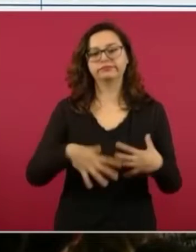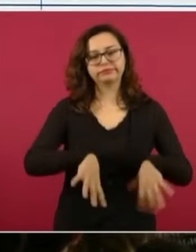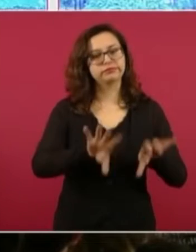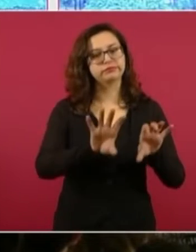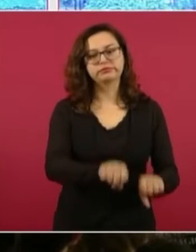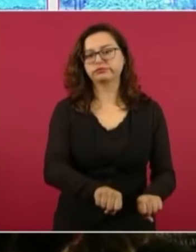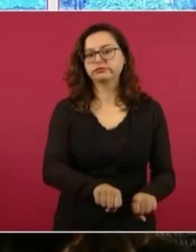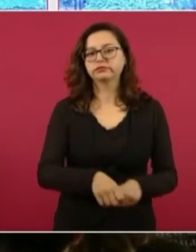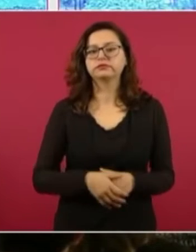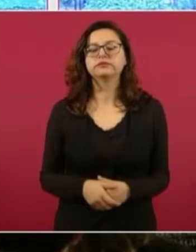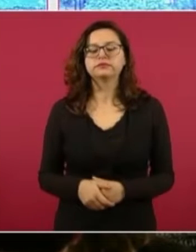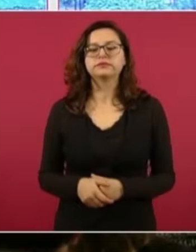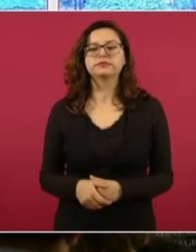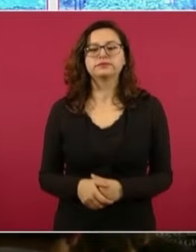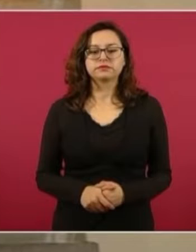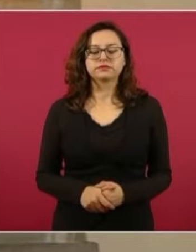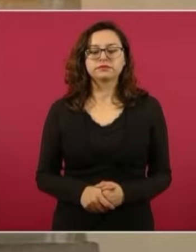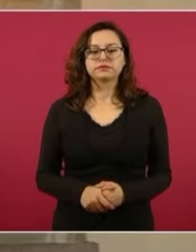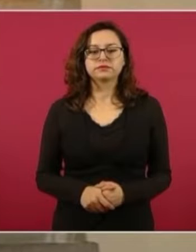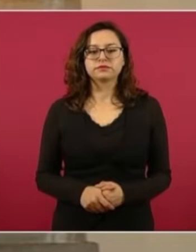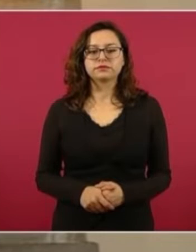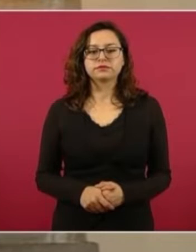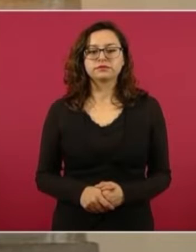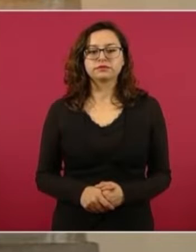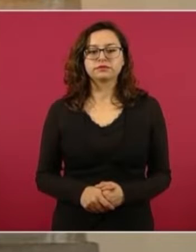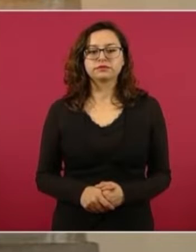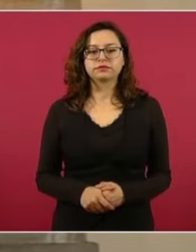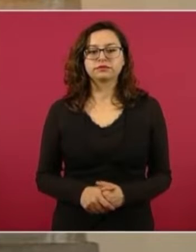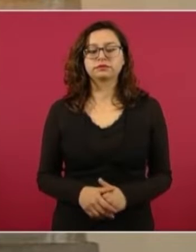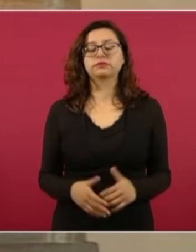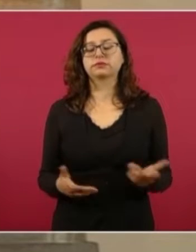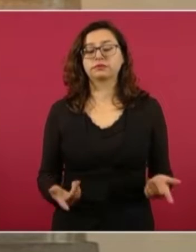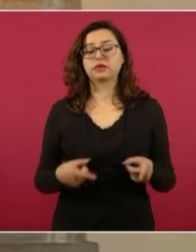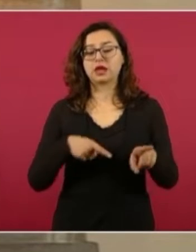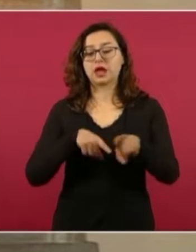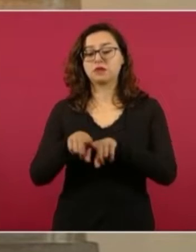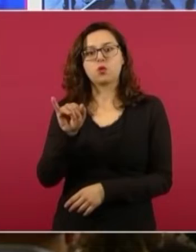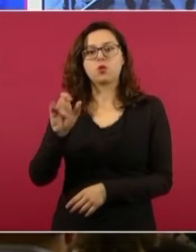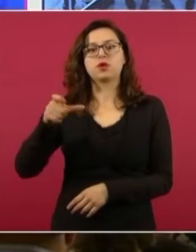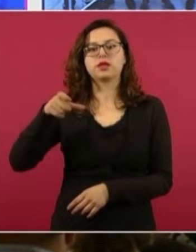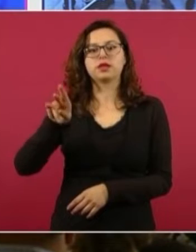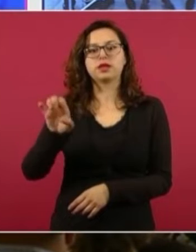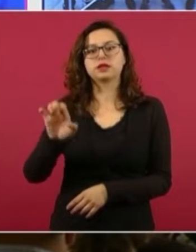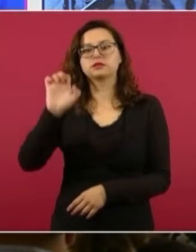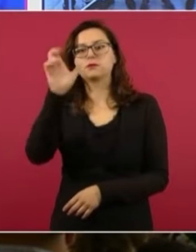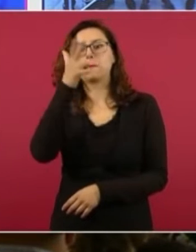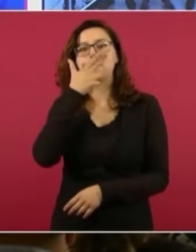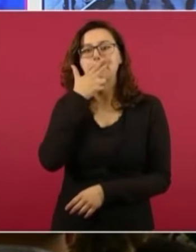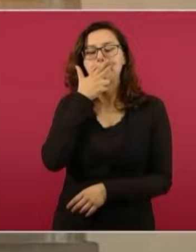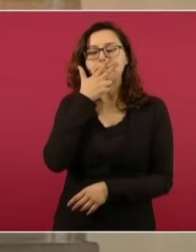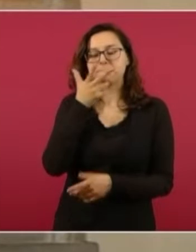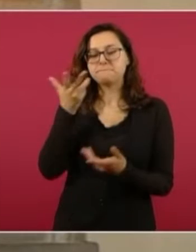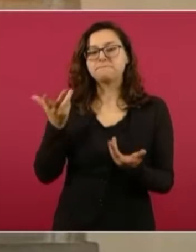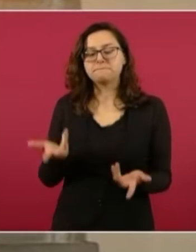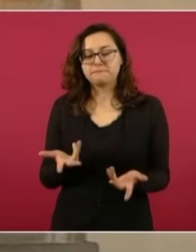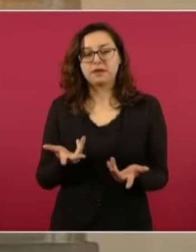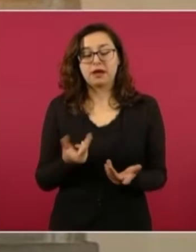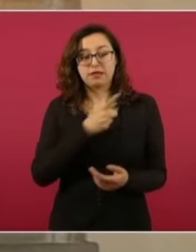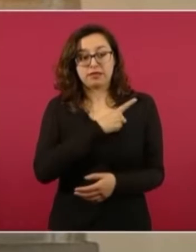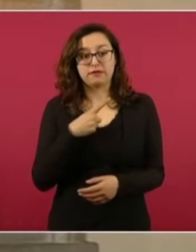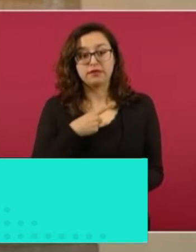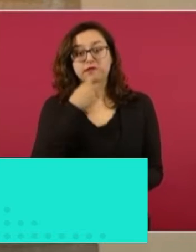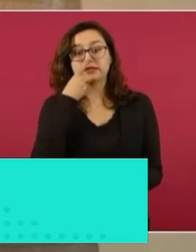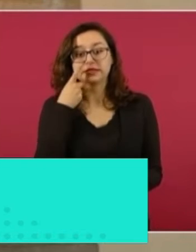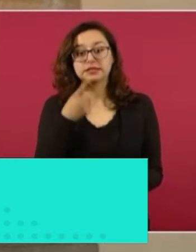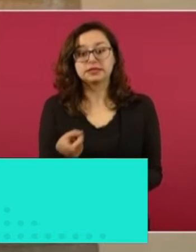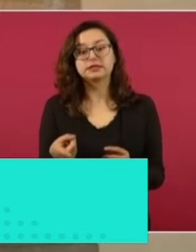de uso exclusivo del Ejército, quien pertenece al grupo criminal en el que participaron el sujeto de apodo El Chueco. Informar que a partir